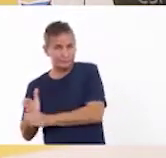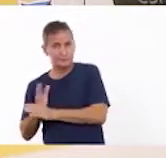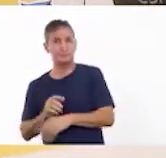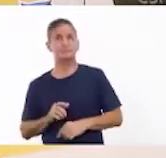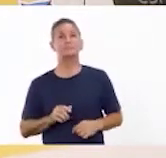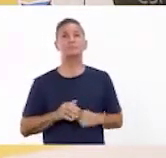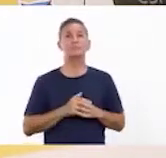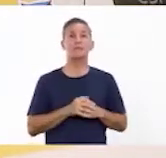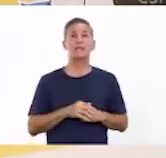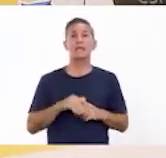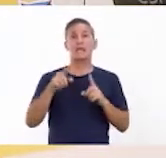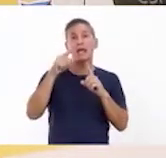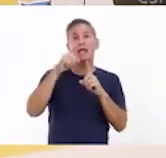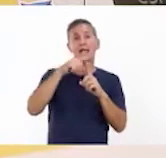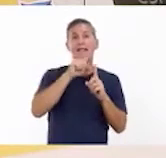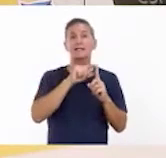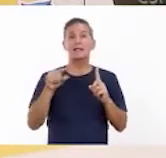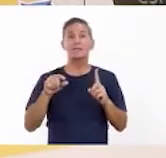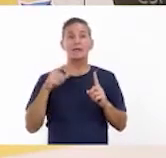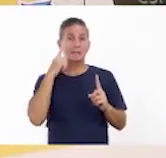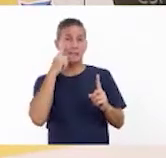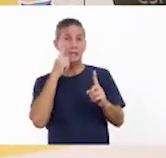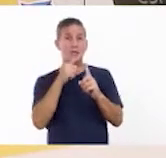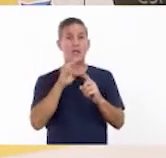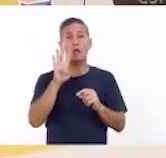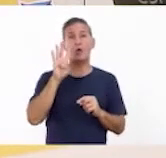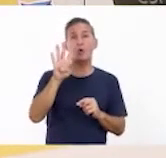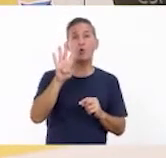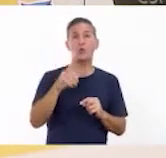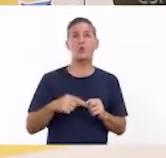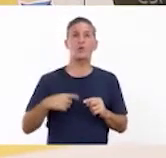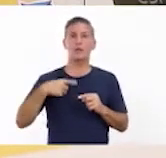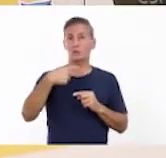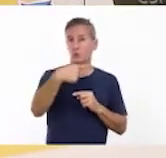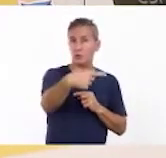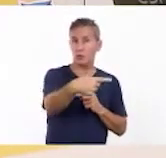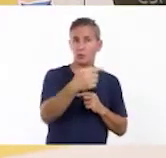la temática y objetivo de cuarto regular.